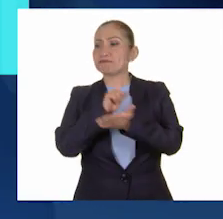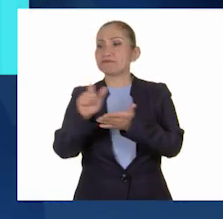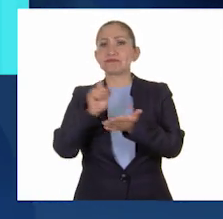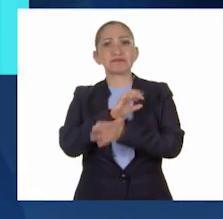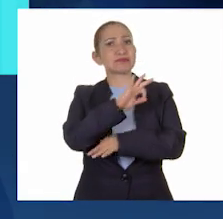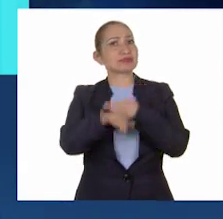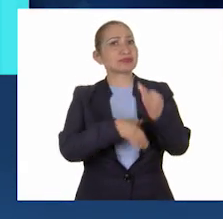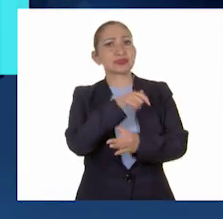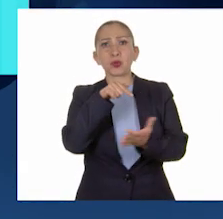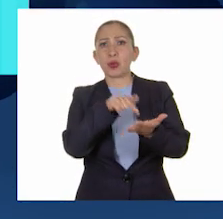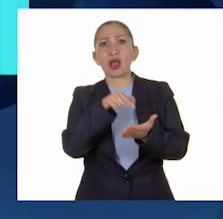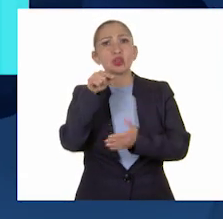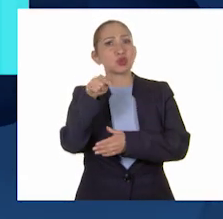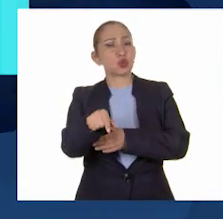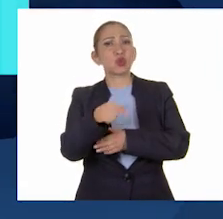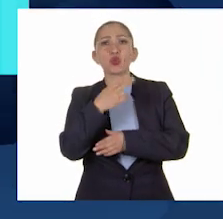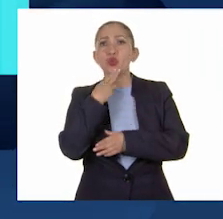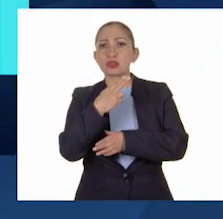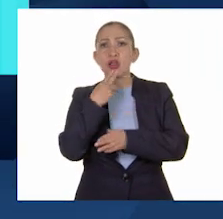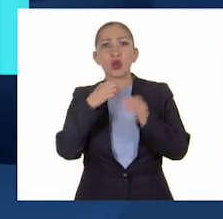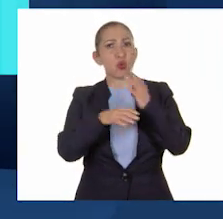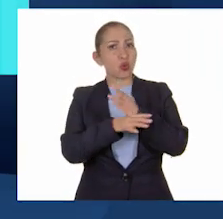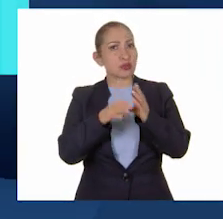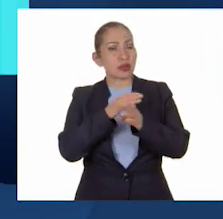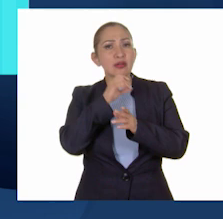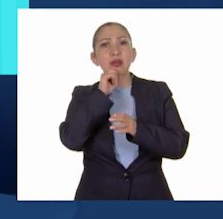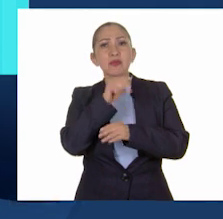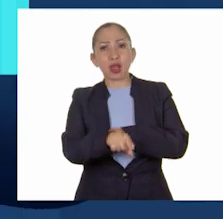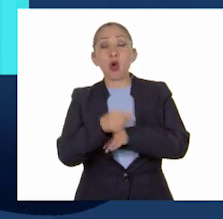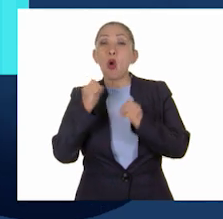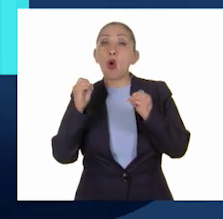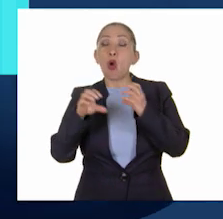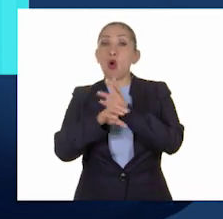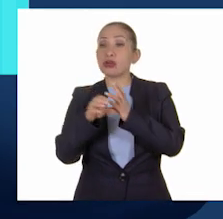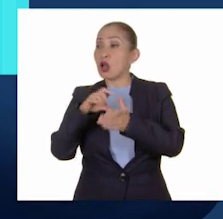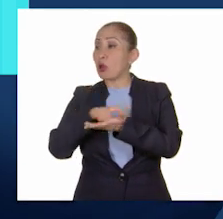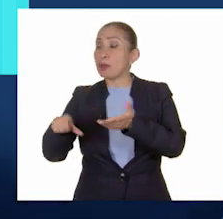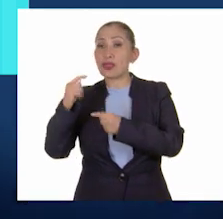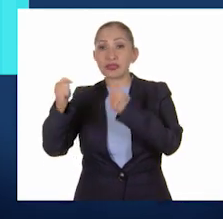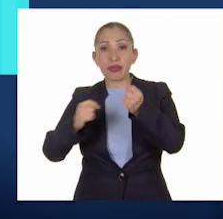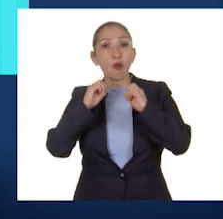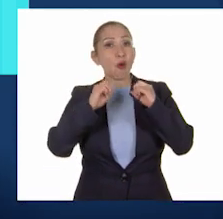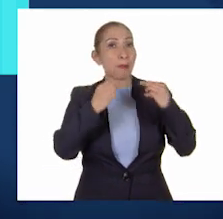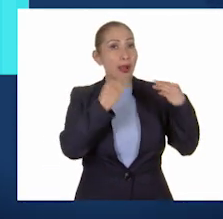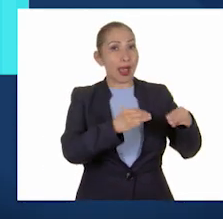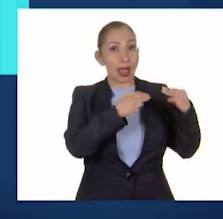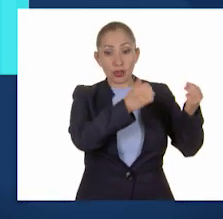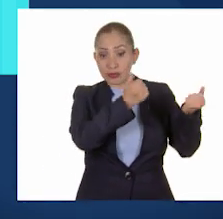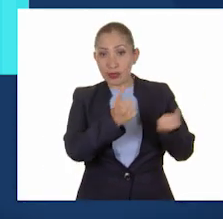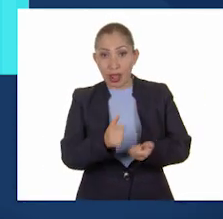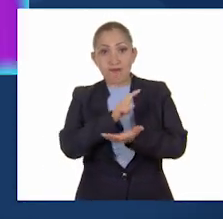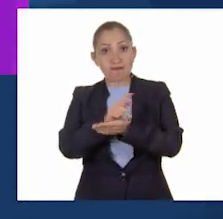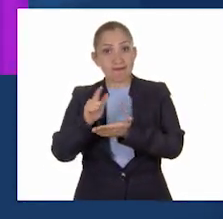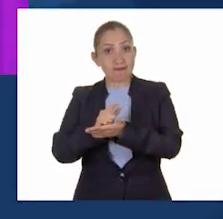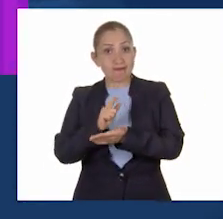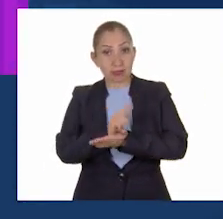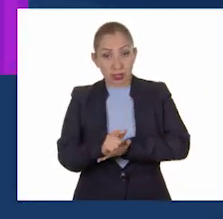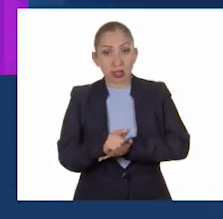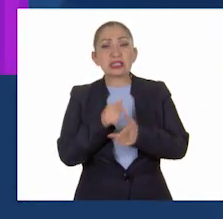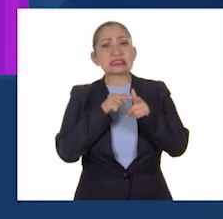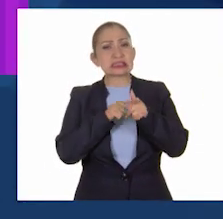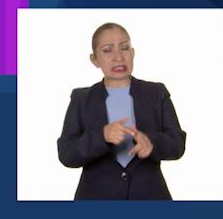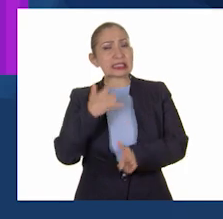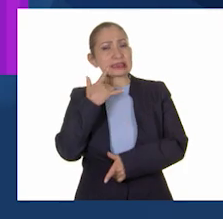Desinfecta las superficies de los objetos que más utilizas. También las cosas que compres en la tienda o en el supermercado.